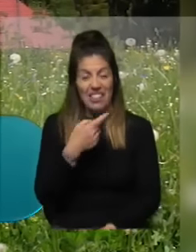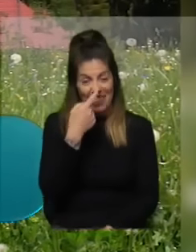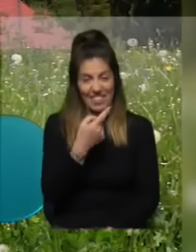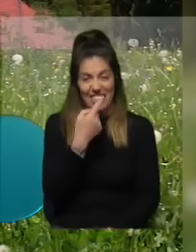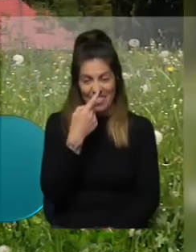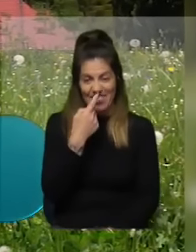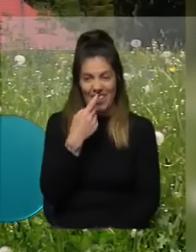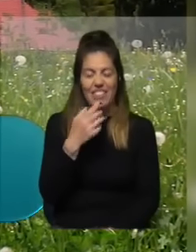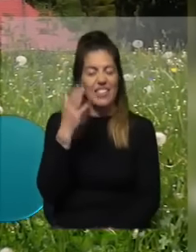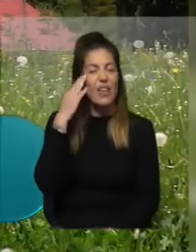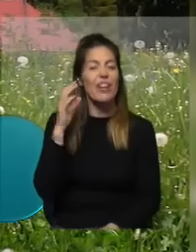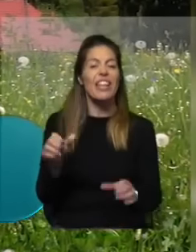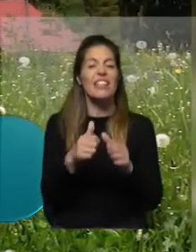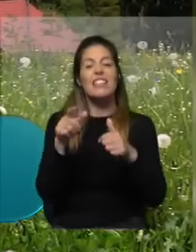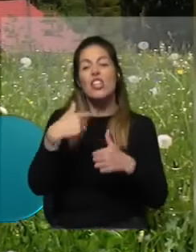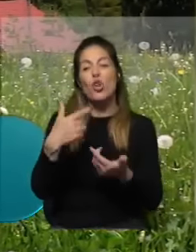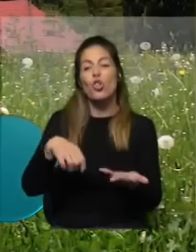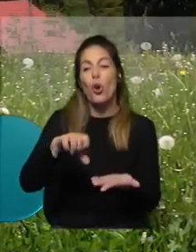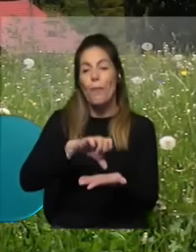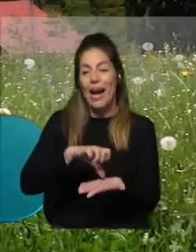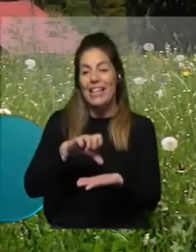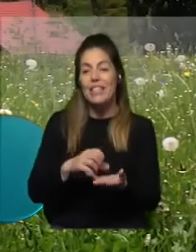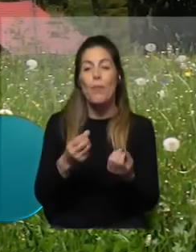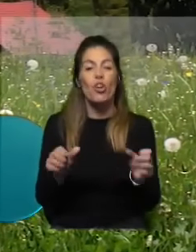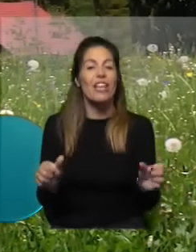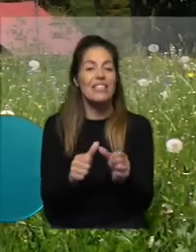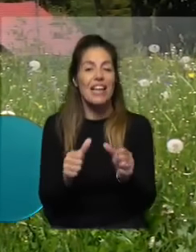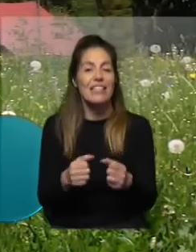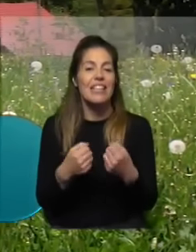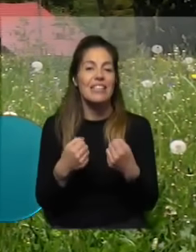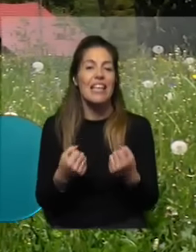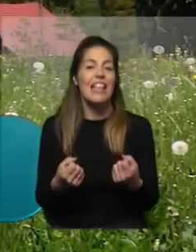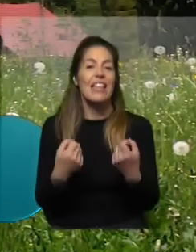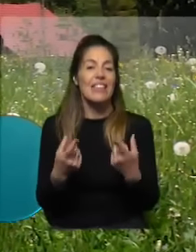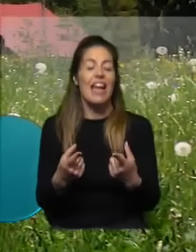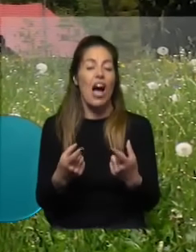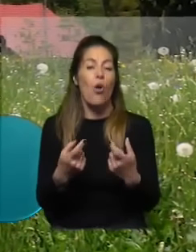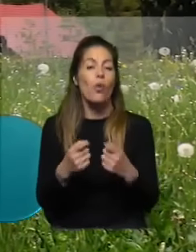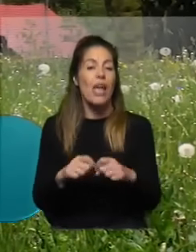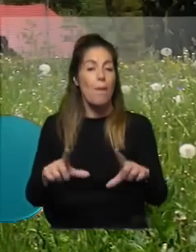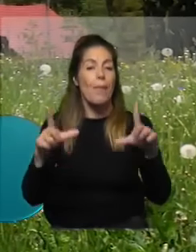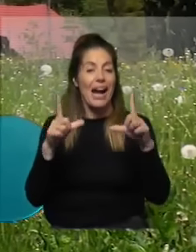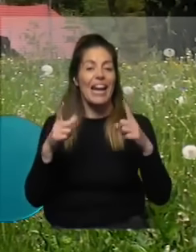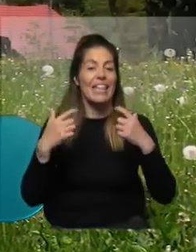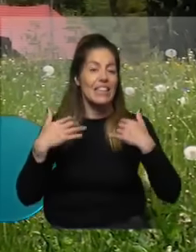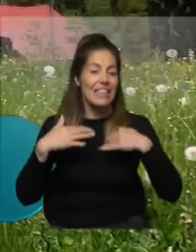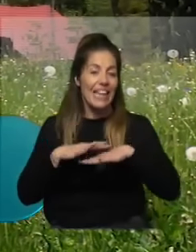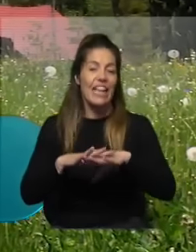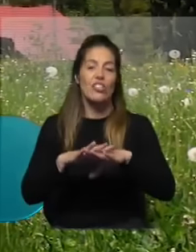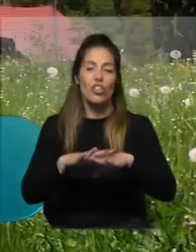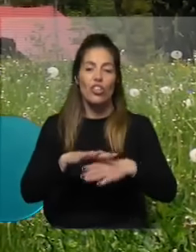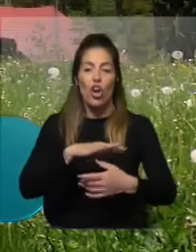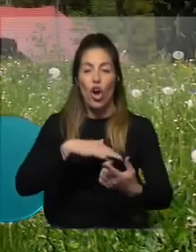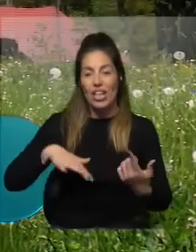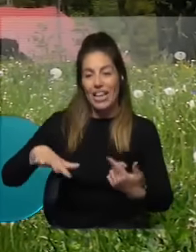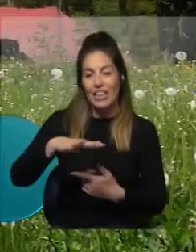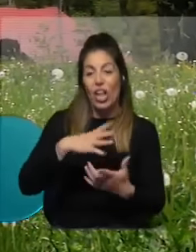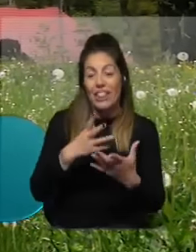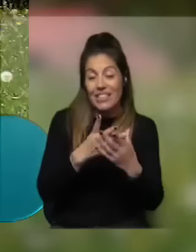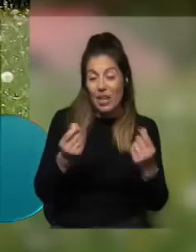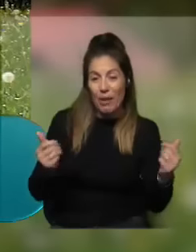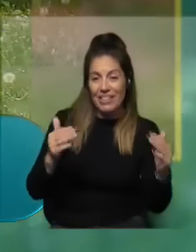qué se hace en otros lados, por qué se hace esto, porque se genera una imagen total de integración con el entorno. Desaparece la casa. Desaparece